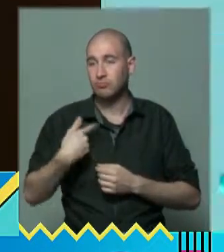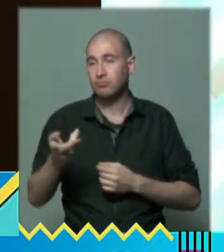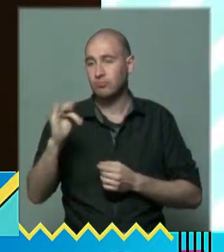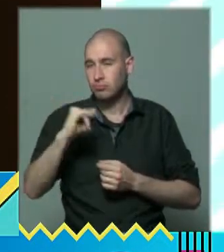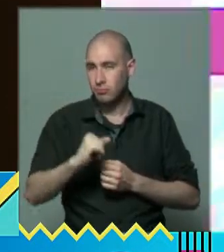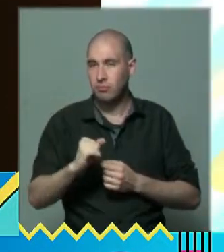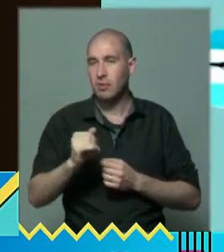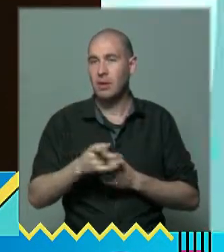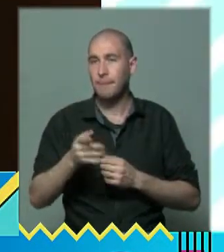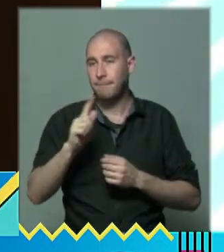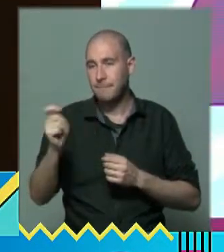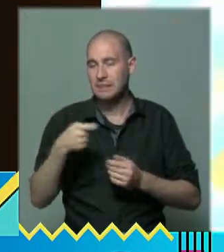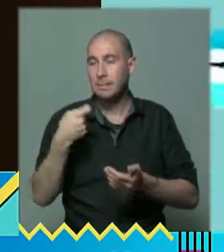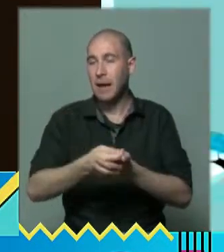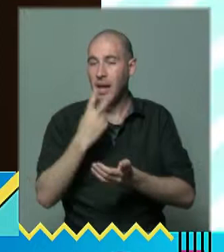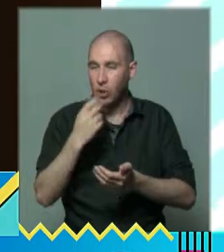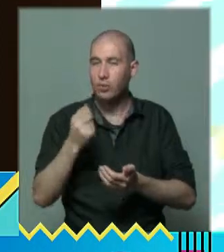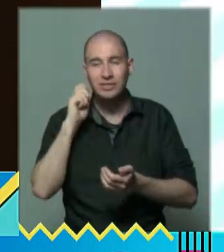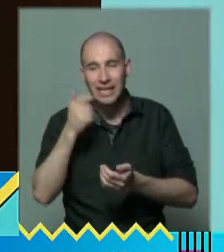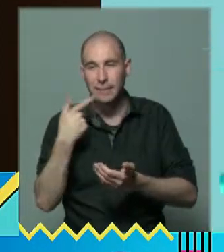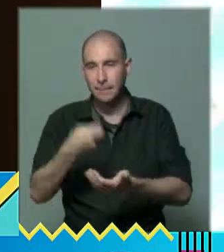los meses cuando va a pagar la luz y el gas.